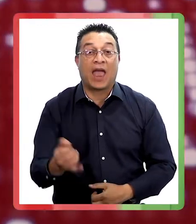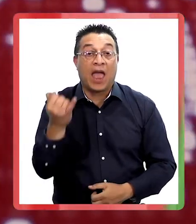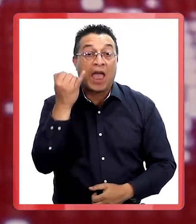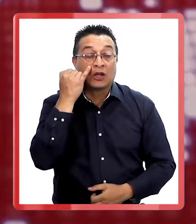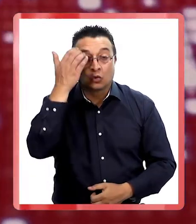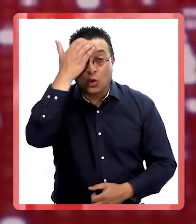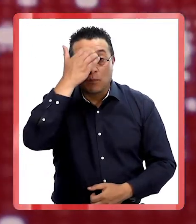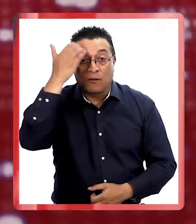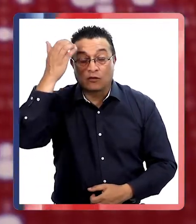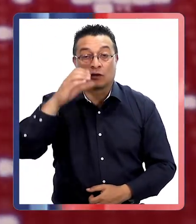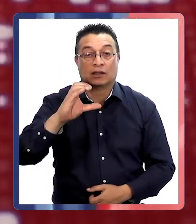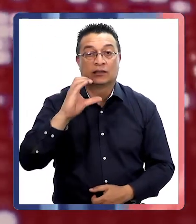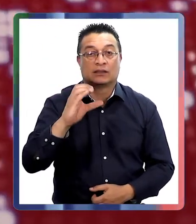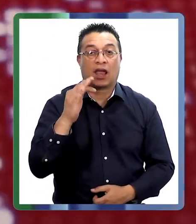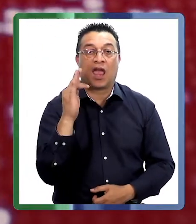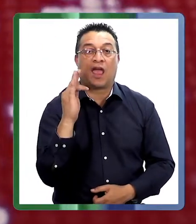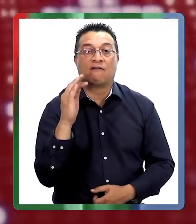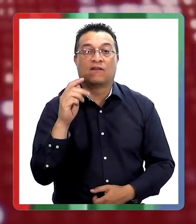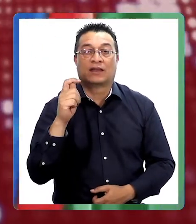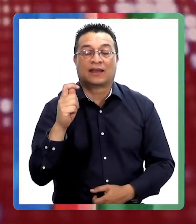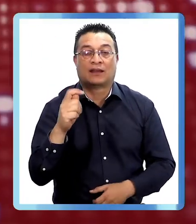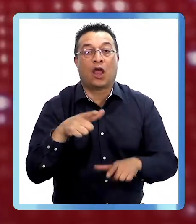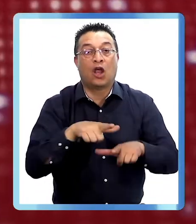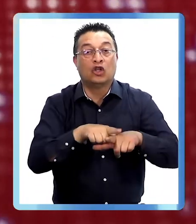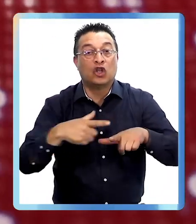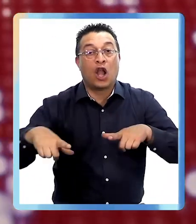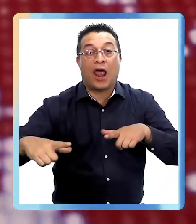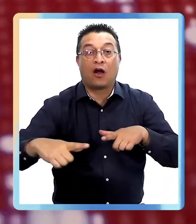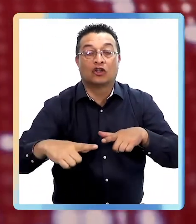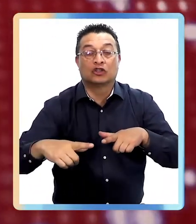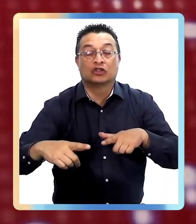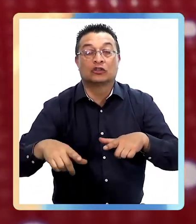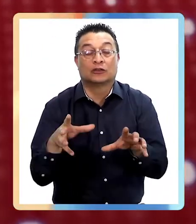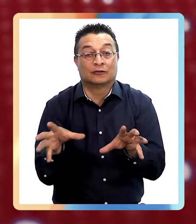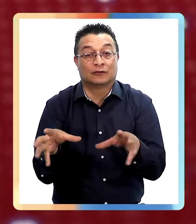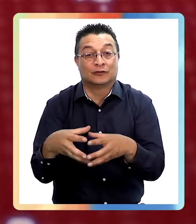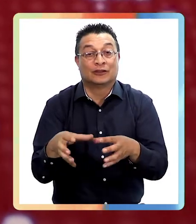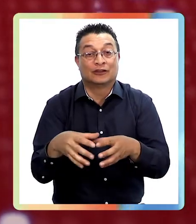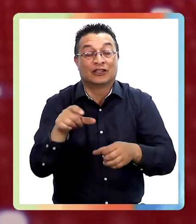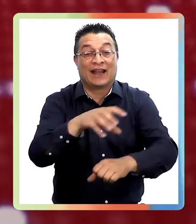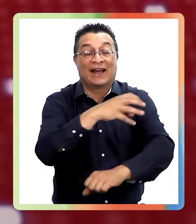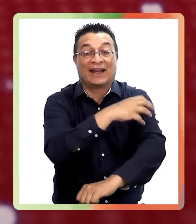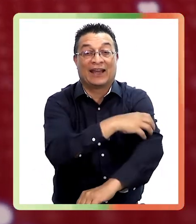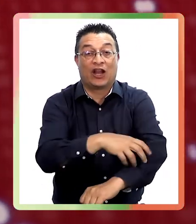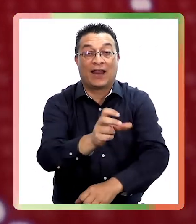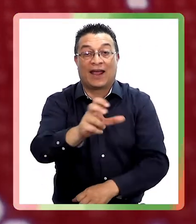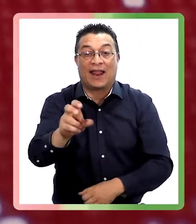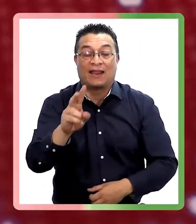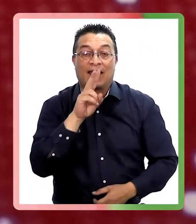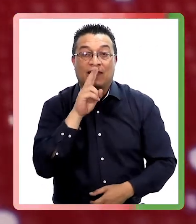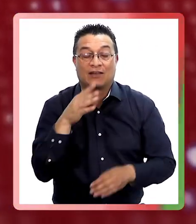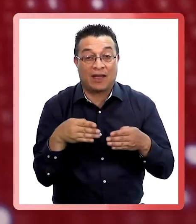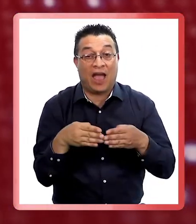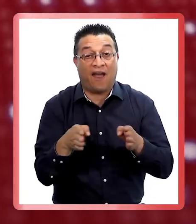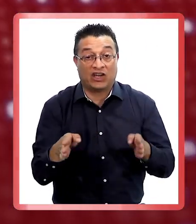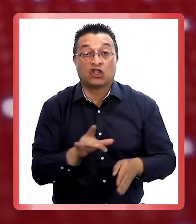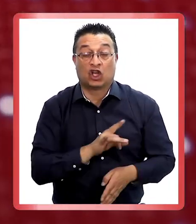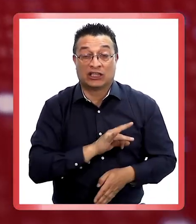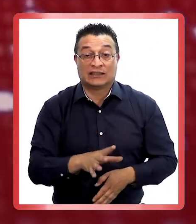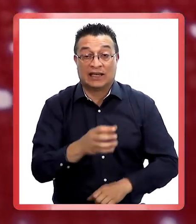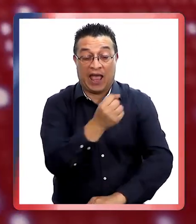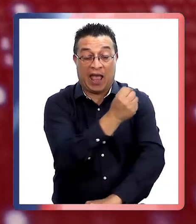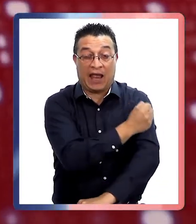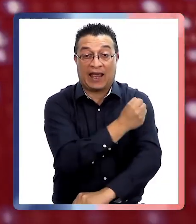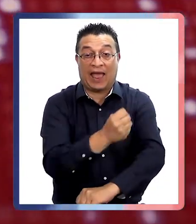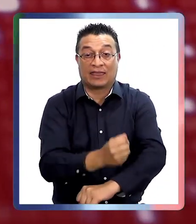Instituto Profesional y Centro de Formación Técnica Los Lagos. Asociación Regional de Canales de Televisión de Señal Abierta de Chile.